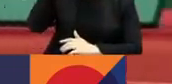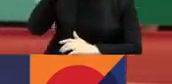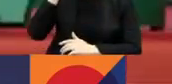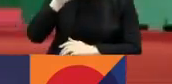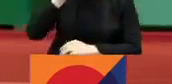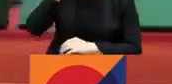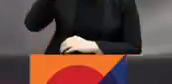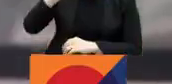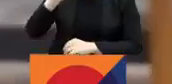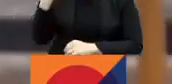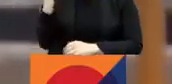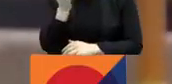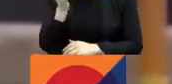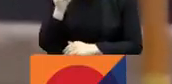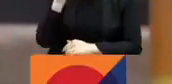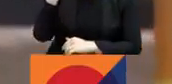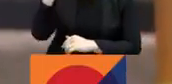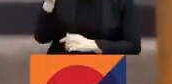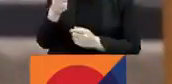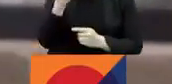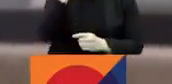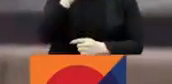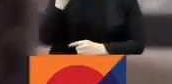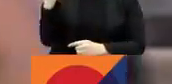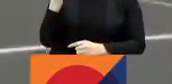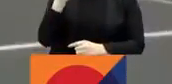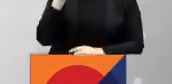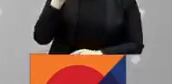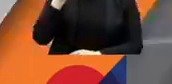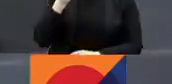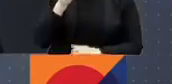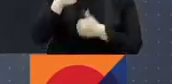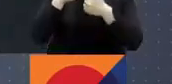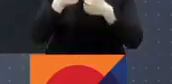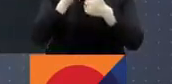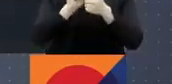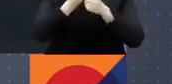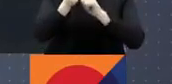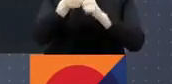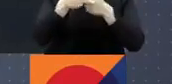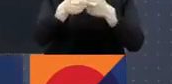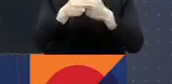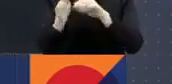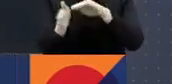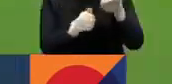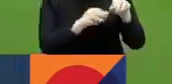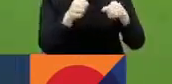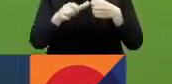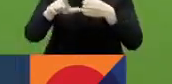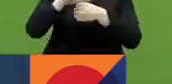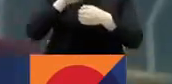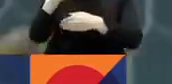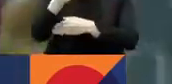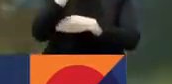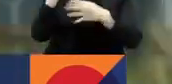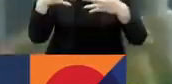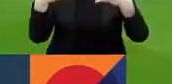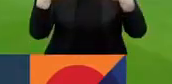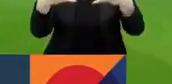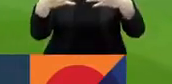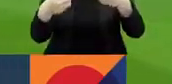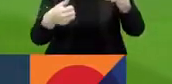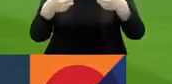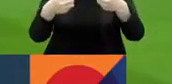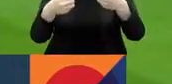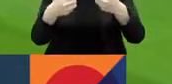María Camila Osorio cortó su buena racha. Además, también se definen los clasificados a las finales del fútbol colombiano.